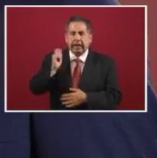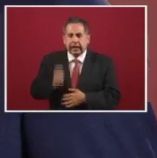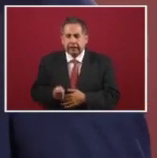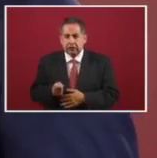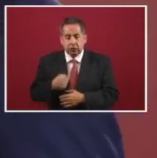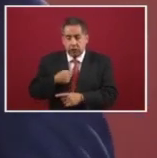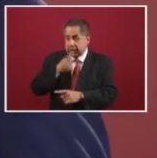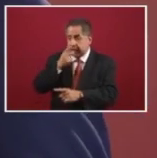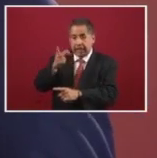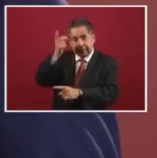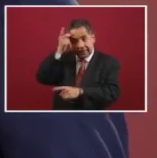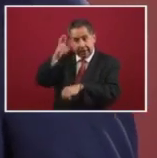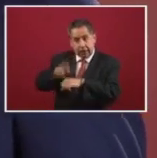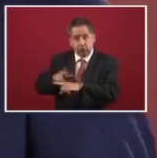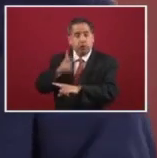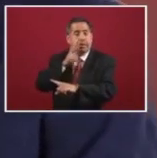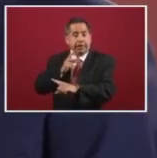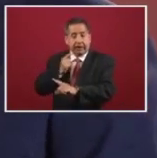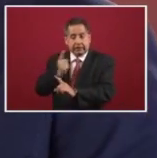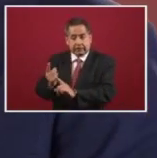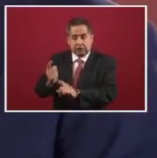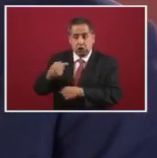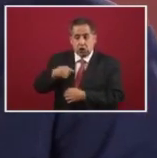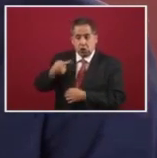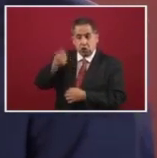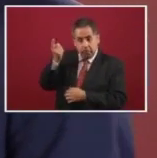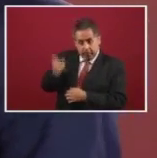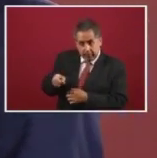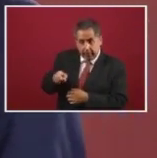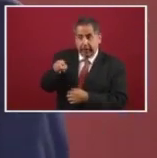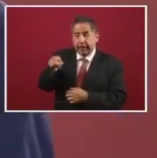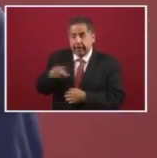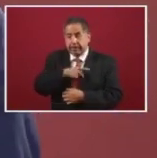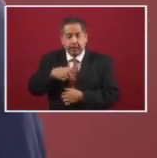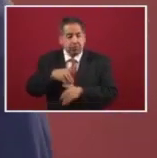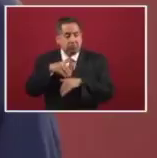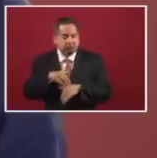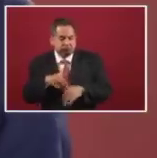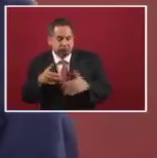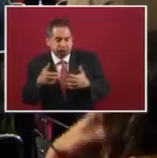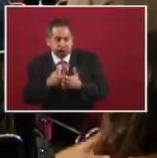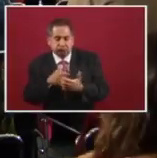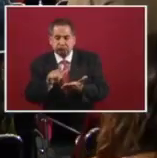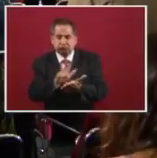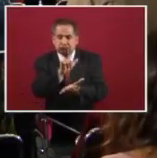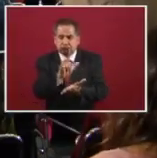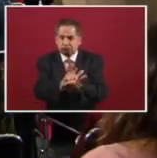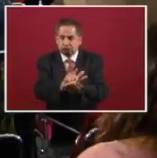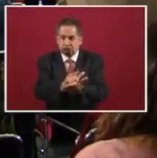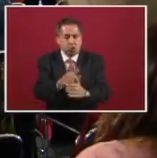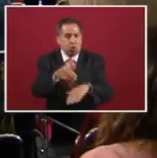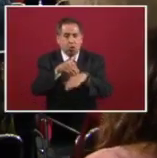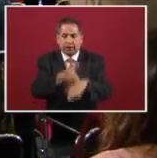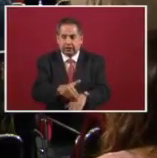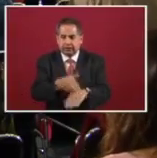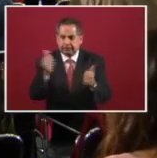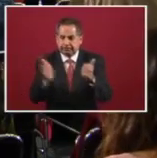al director de Pemex es que se ajusten a lo legal.